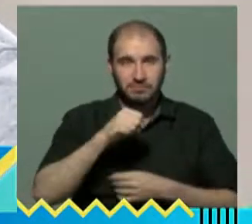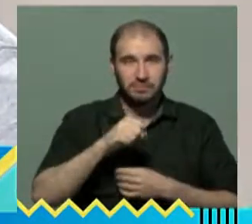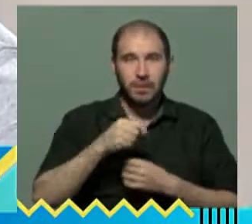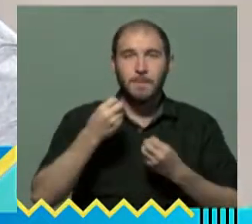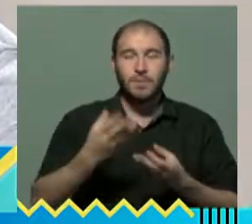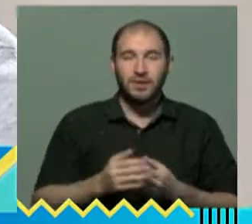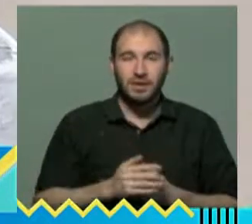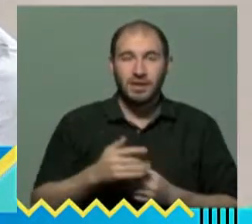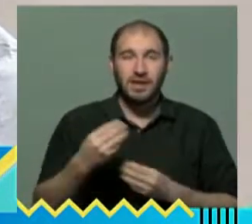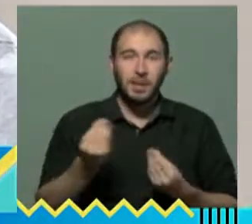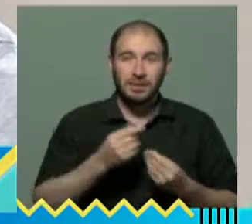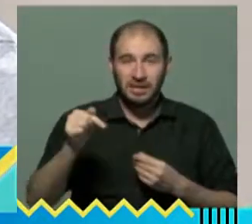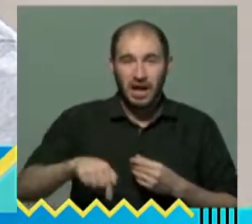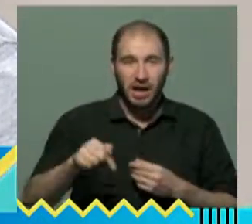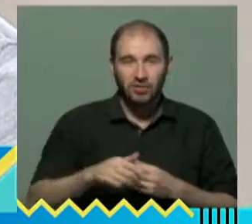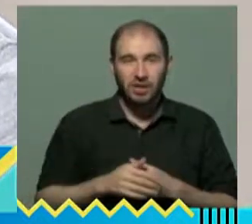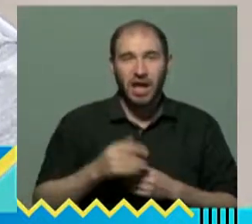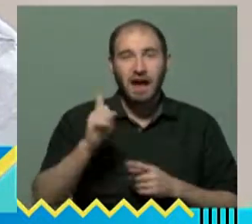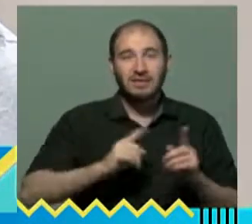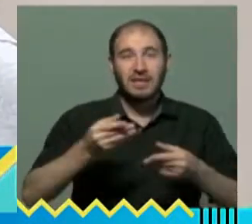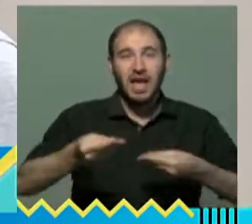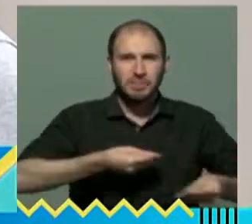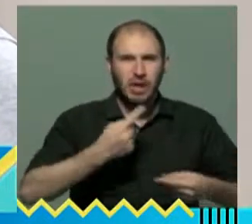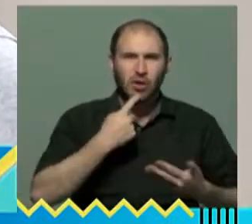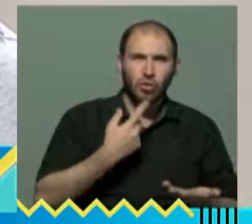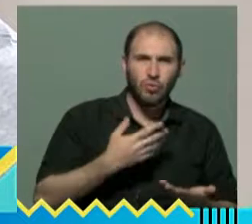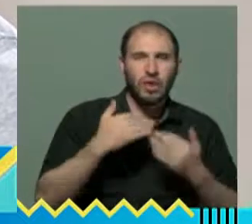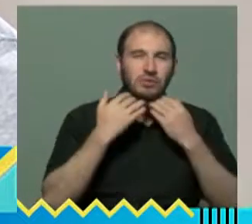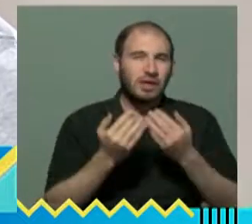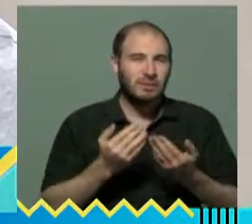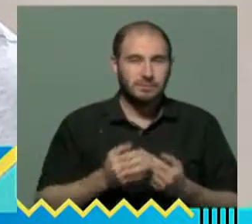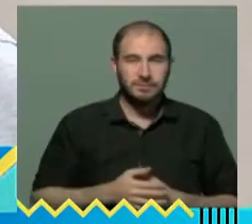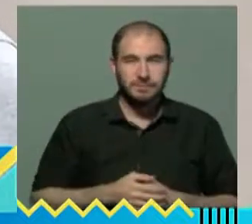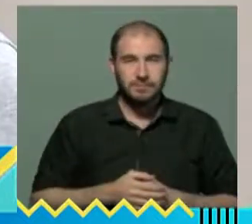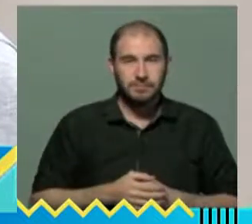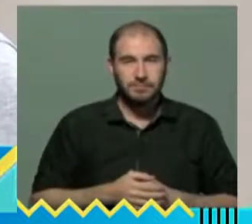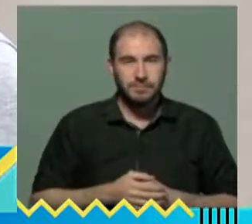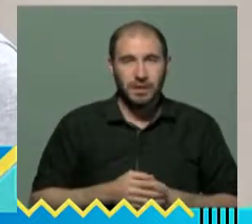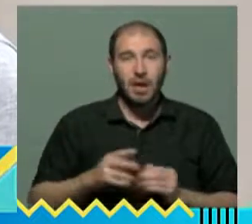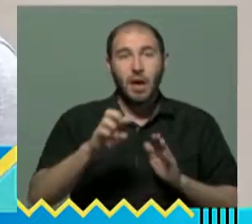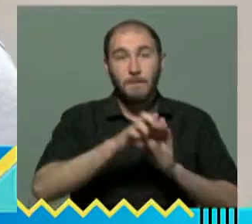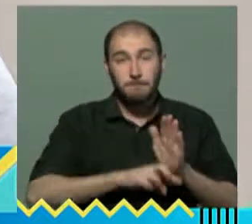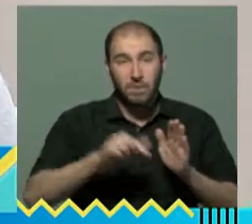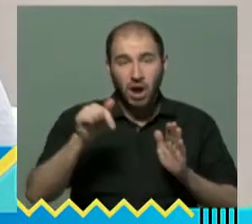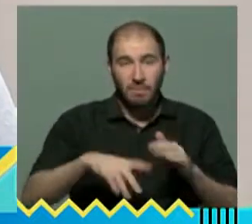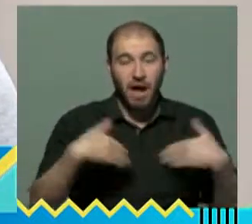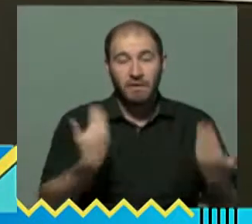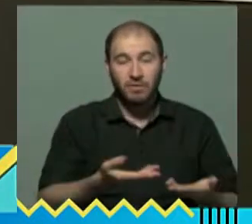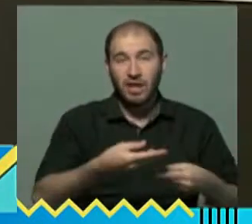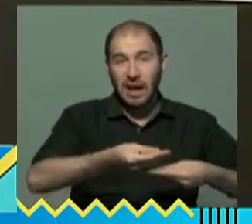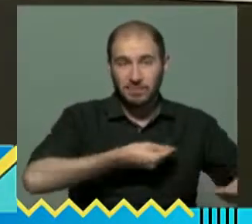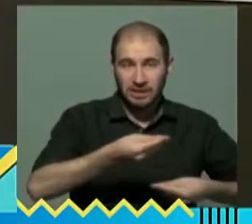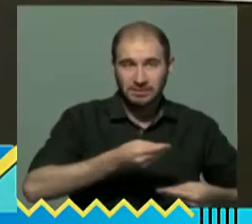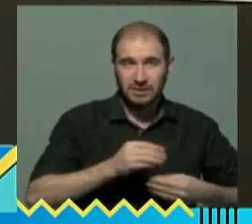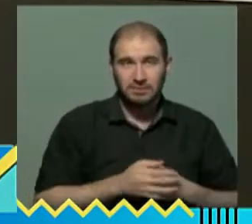porque en la realidad hoy en día a veces el empresario duda o no sabe tomar, bueno, con estos programas se beneficia tanto al